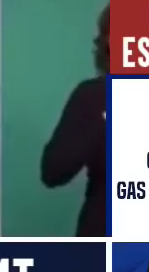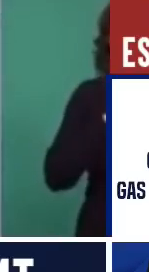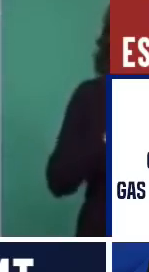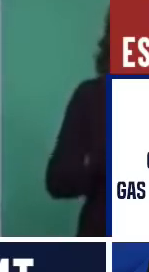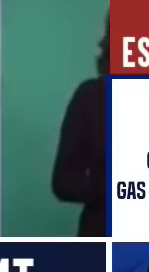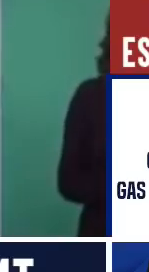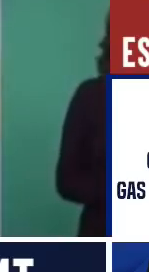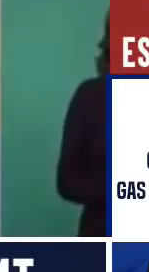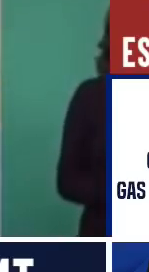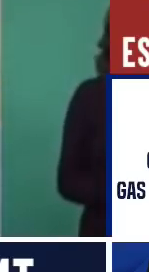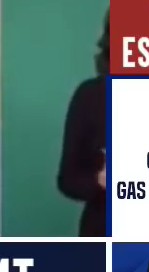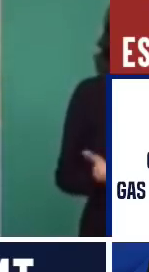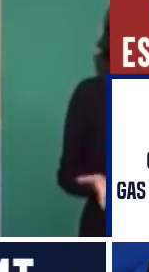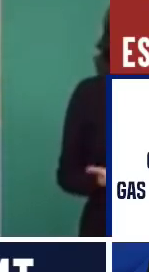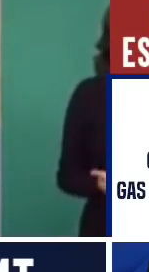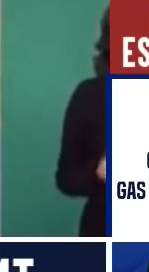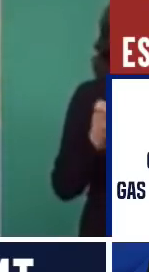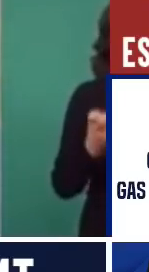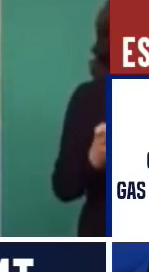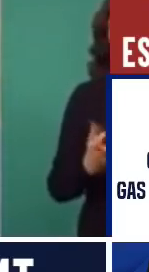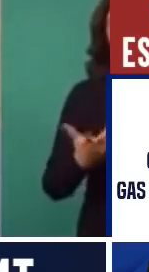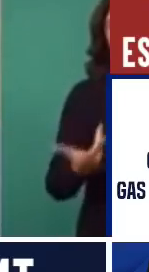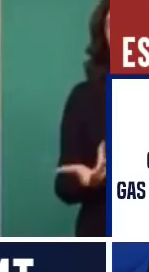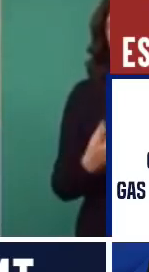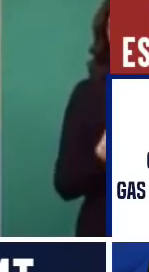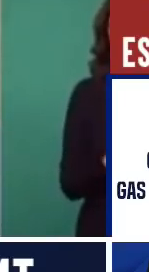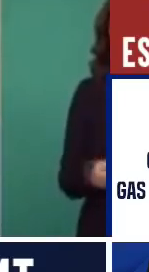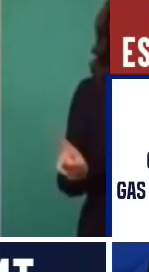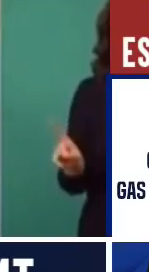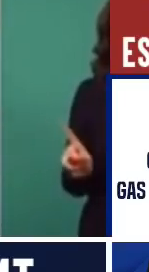Entonces, esto es lo que hace la diferencia.